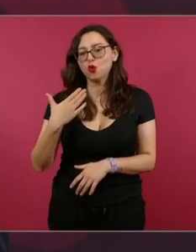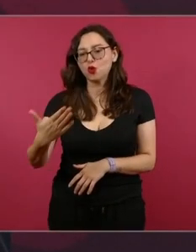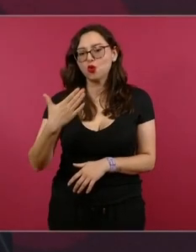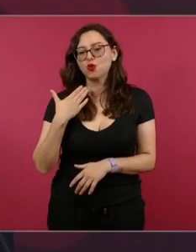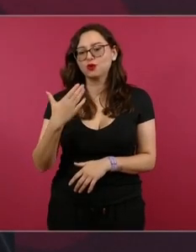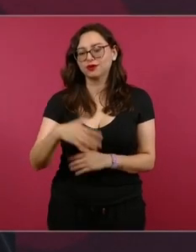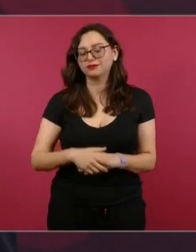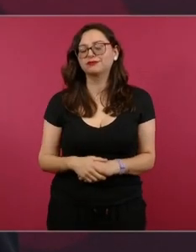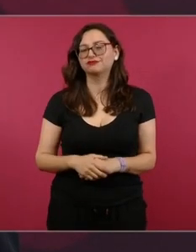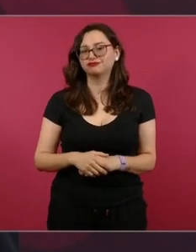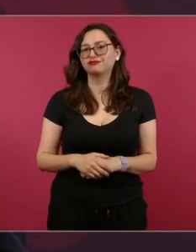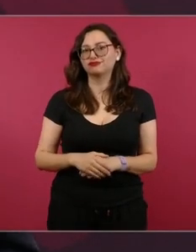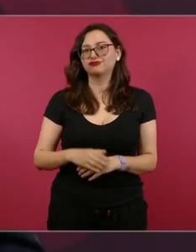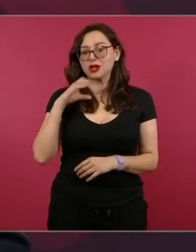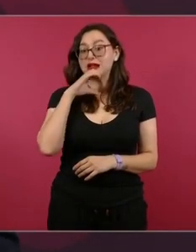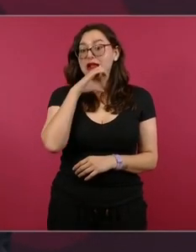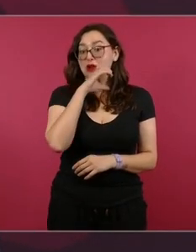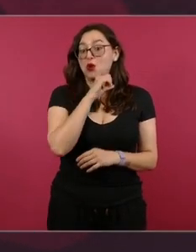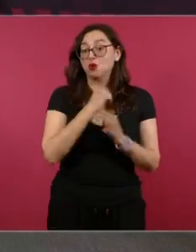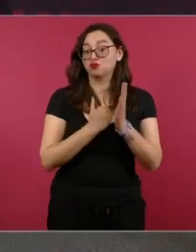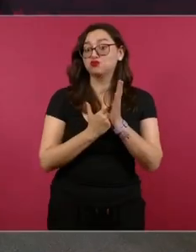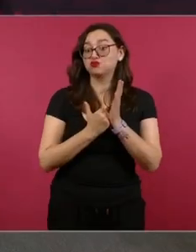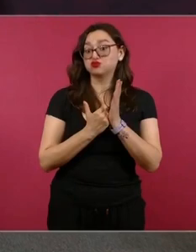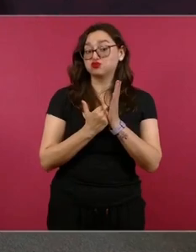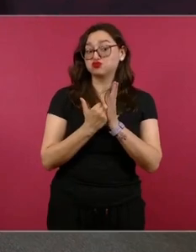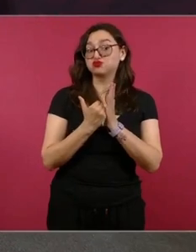Está subiendo la temperatura